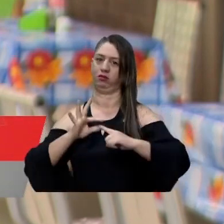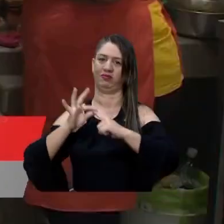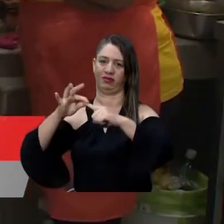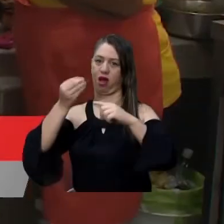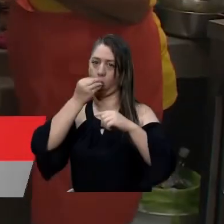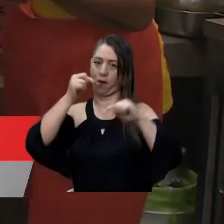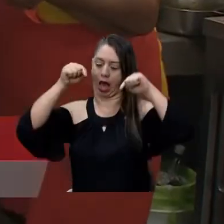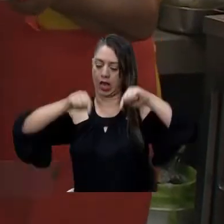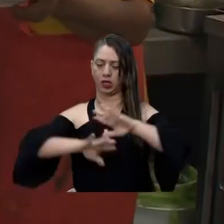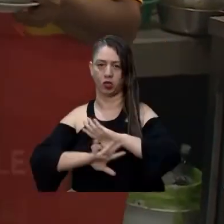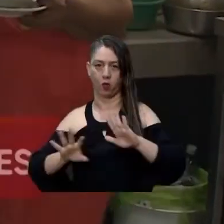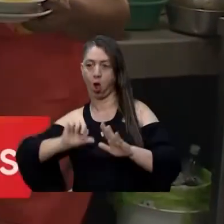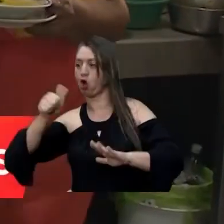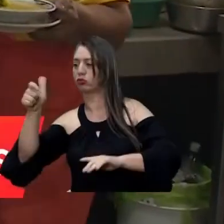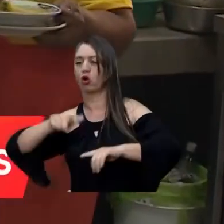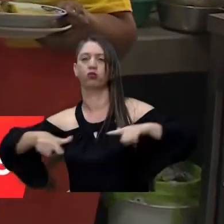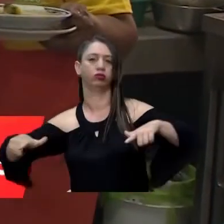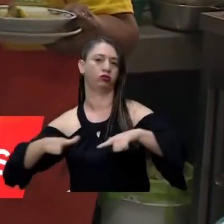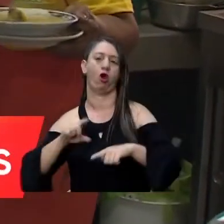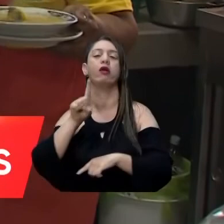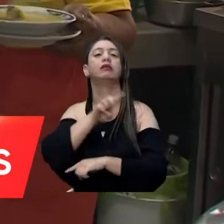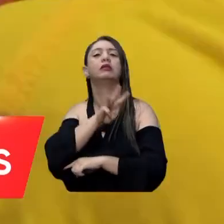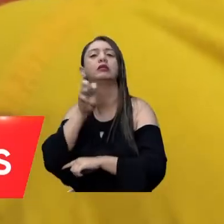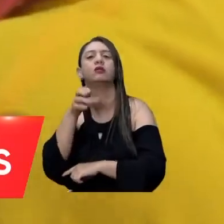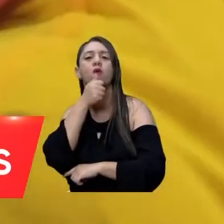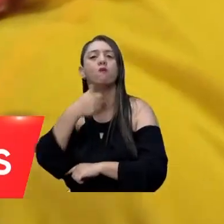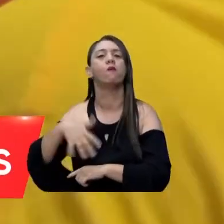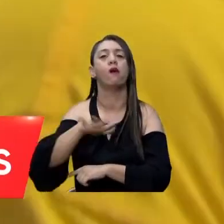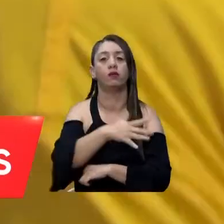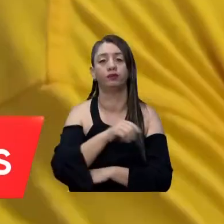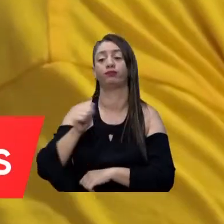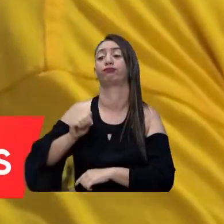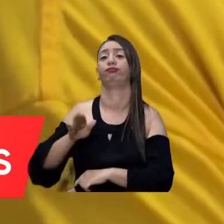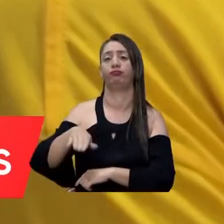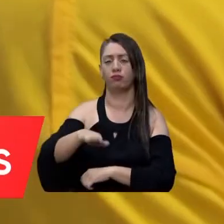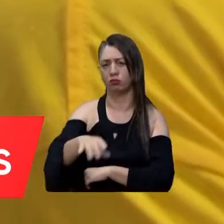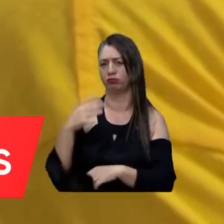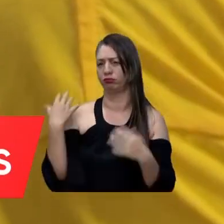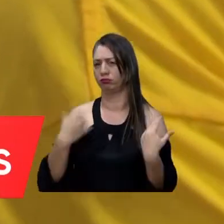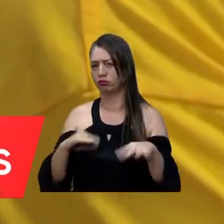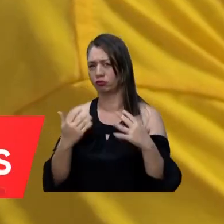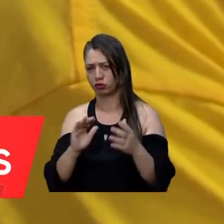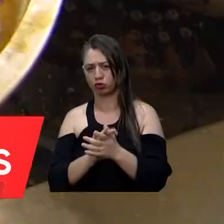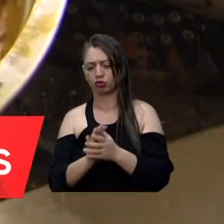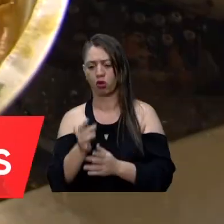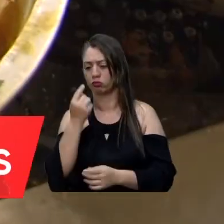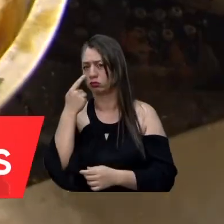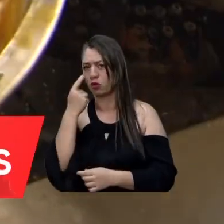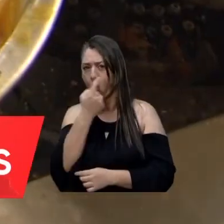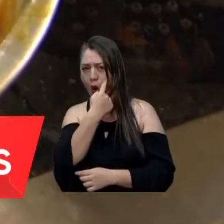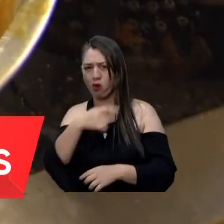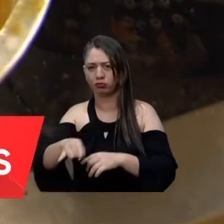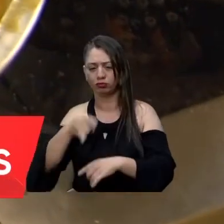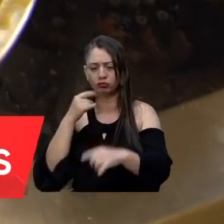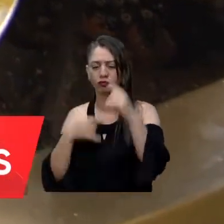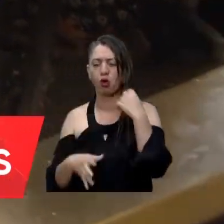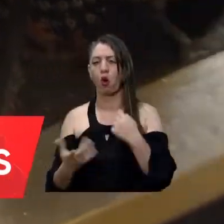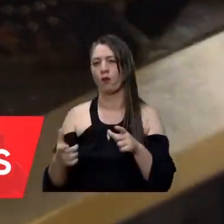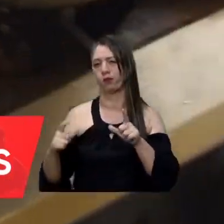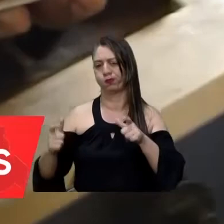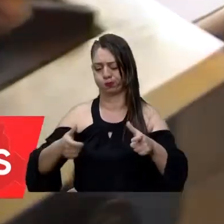marisco que se tiene 18 mares. En Buenaventura sí que es cierto que todo entra por los ojos, o qué tal este